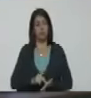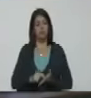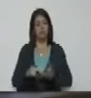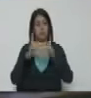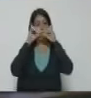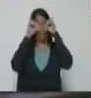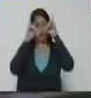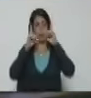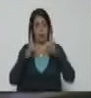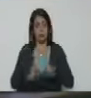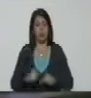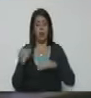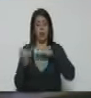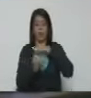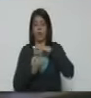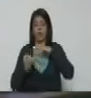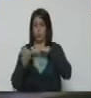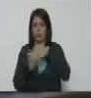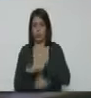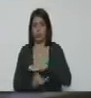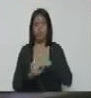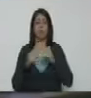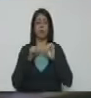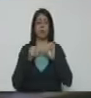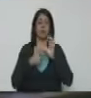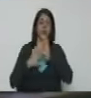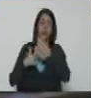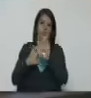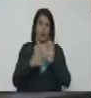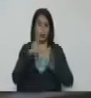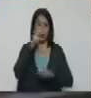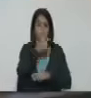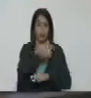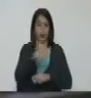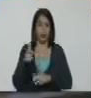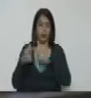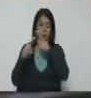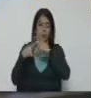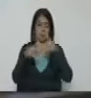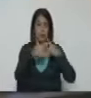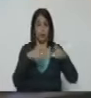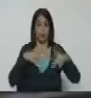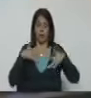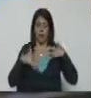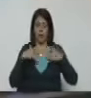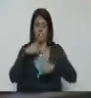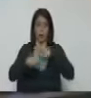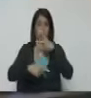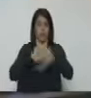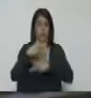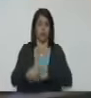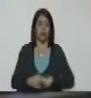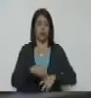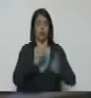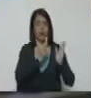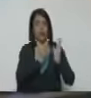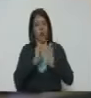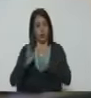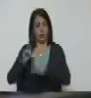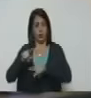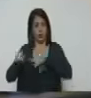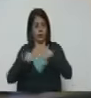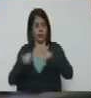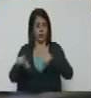toma de decisiones de las instancias y expresiones del poder popular en las distintas actividades del proceso de ordenación y gestión